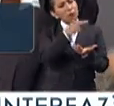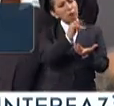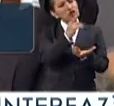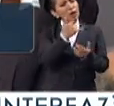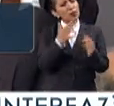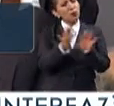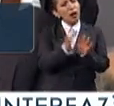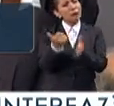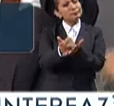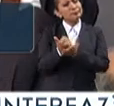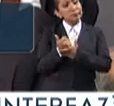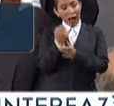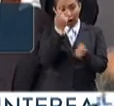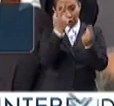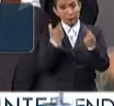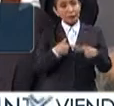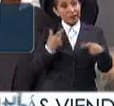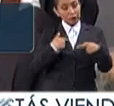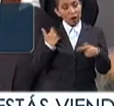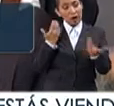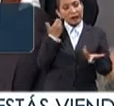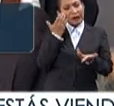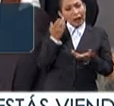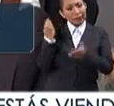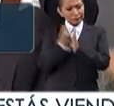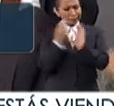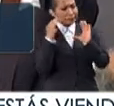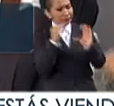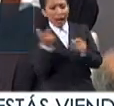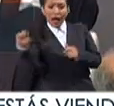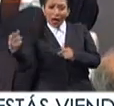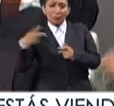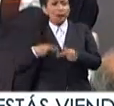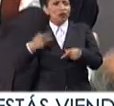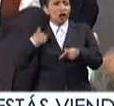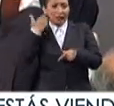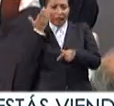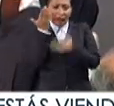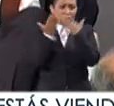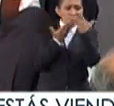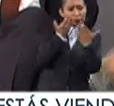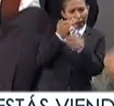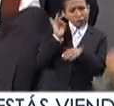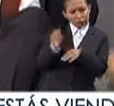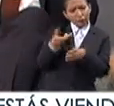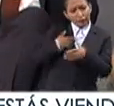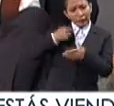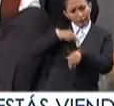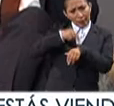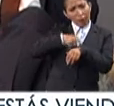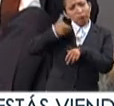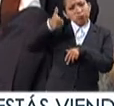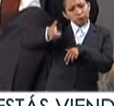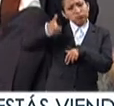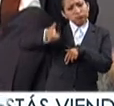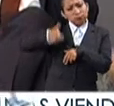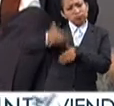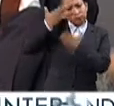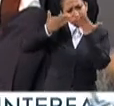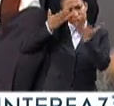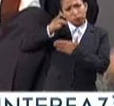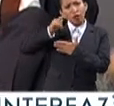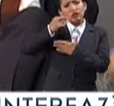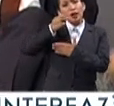posgrados dado que hay gente que le interesa ofrecerlos dado que hay gente que le interesa cursar los que está dispuesta invertir tiempo y dinero entonces